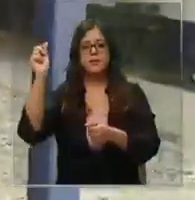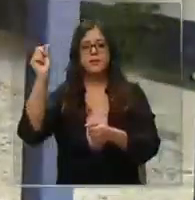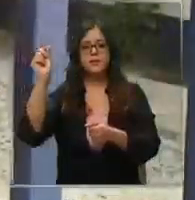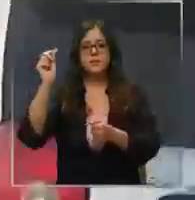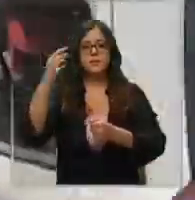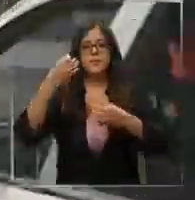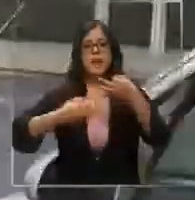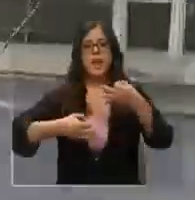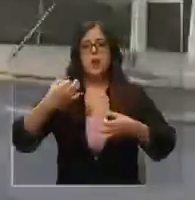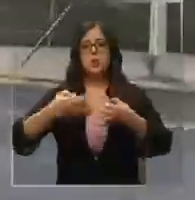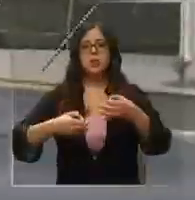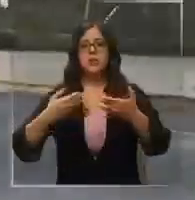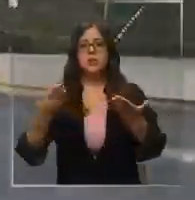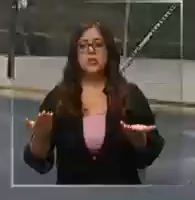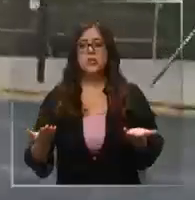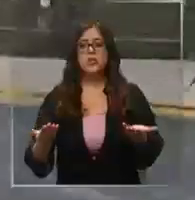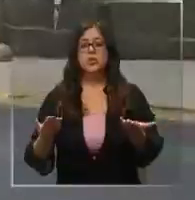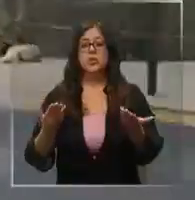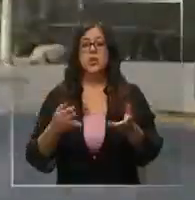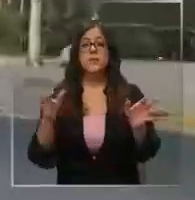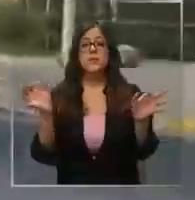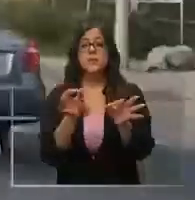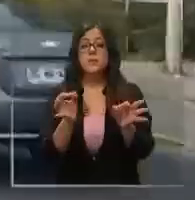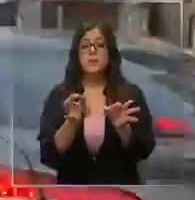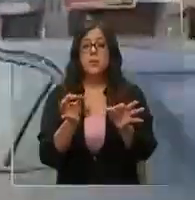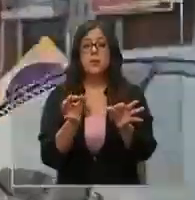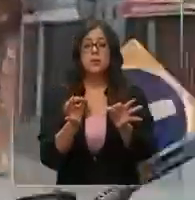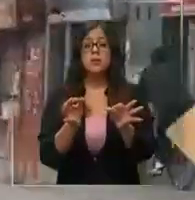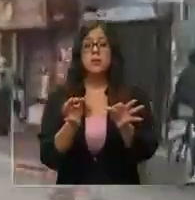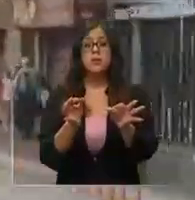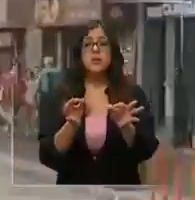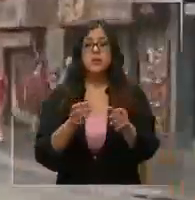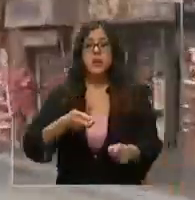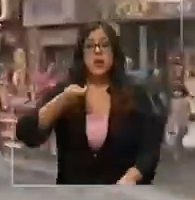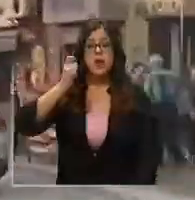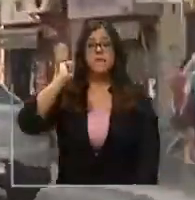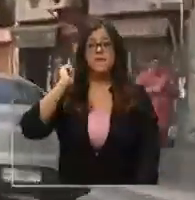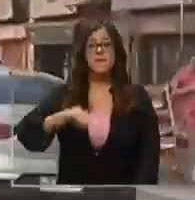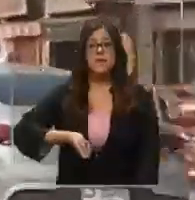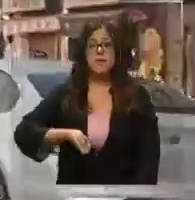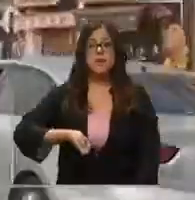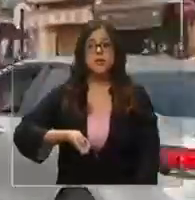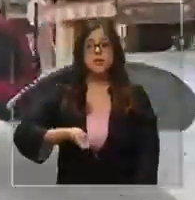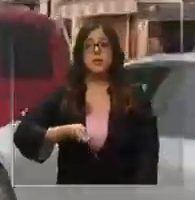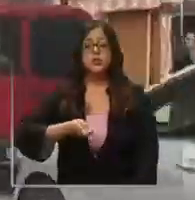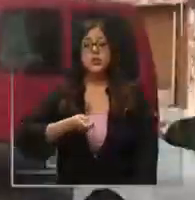justicia. Detalles entonces se van a entregar en la formalización que ha quedado agendada ya para el día de